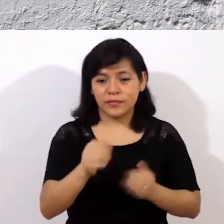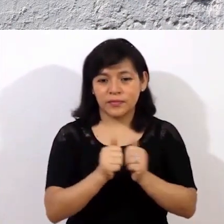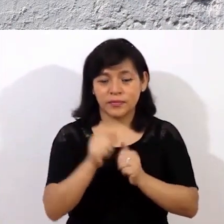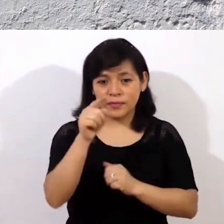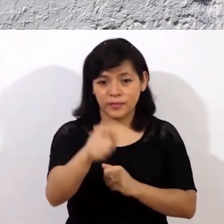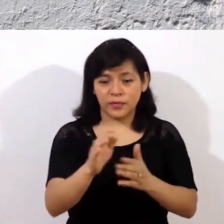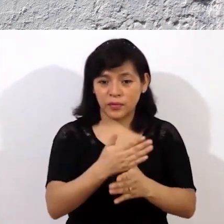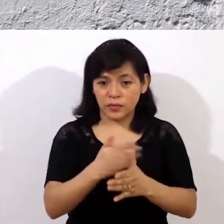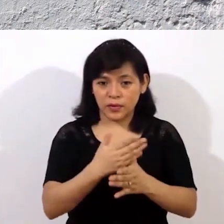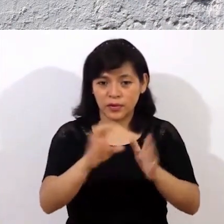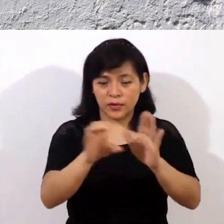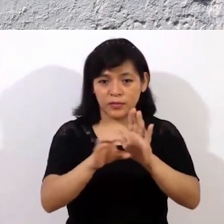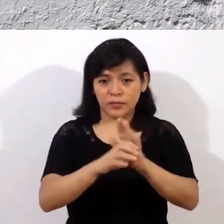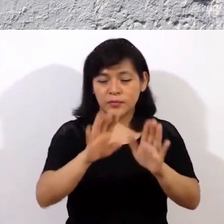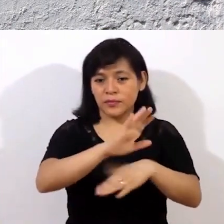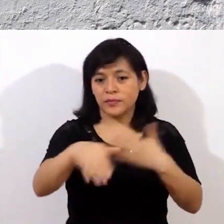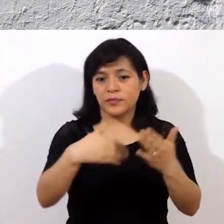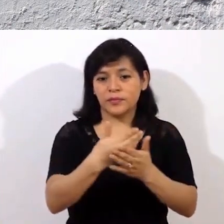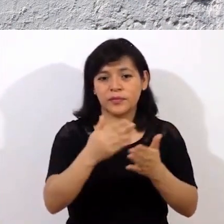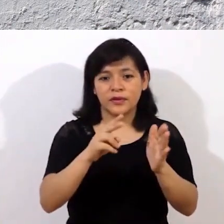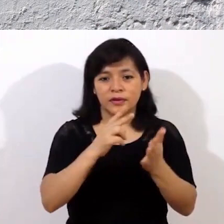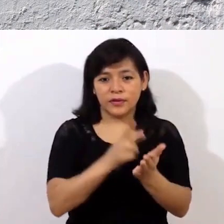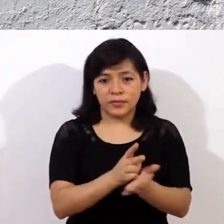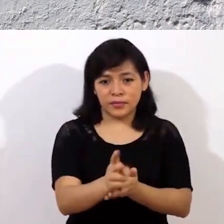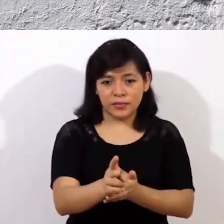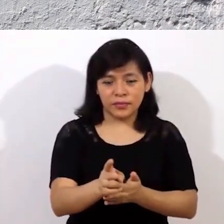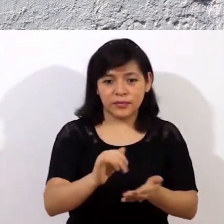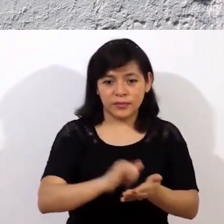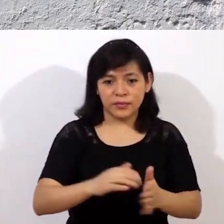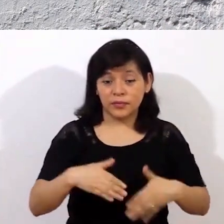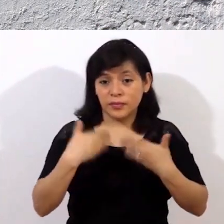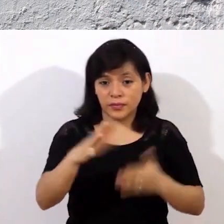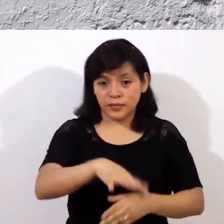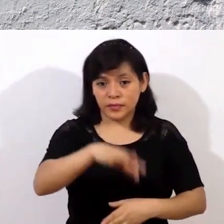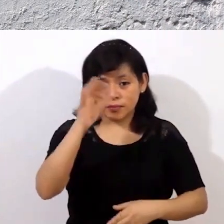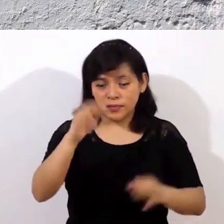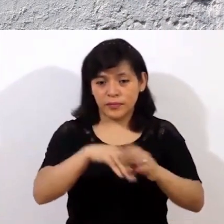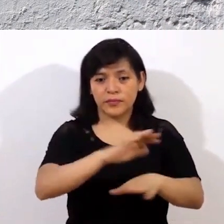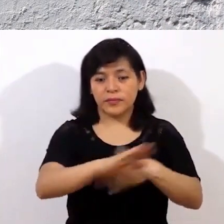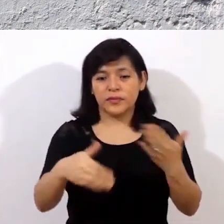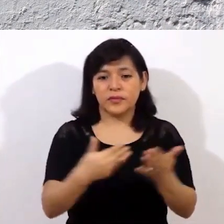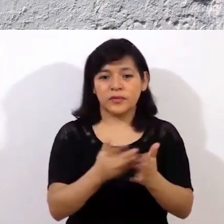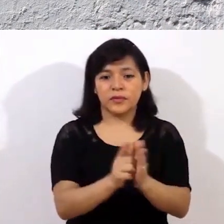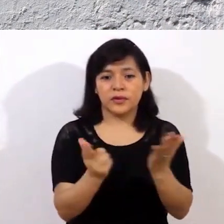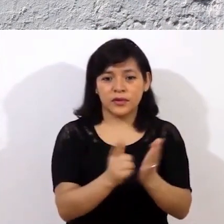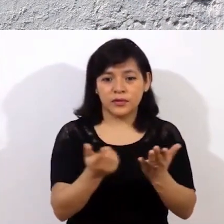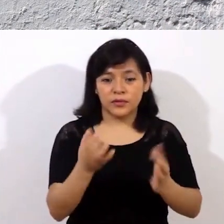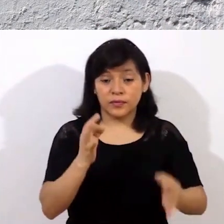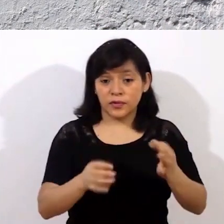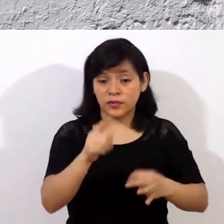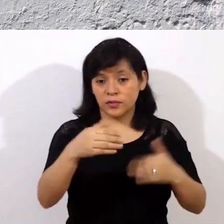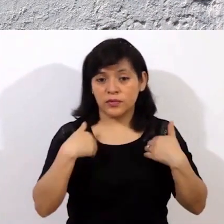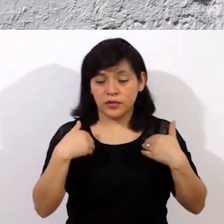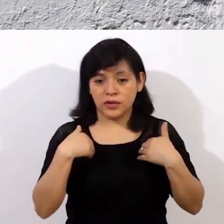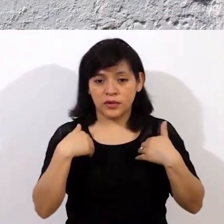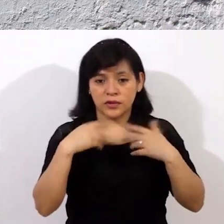en contacto contigo y también compartir capítulo a capítulo las verdades más importantes que podemos encontrar a través de